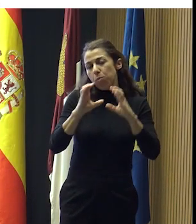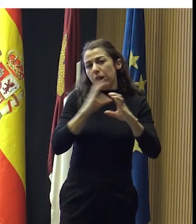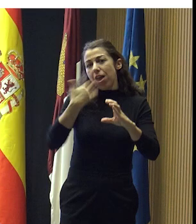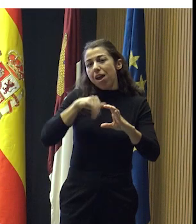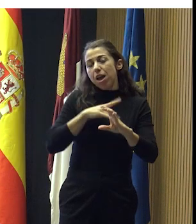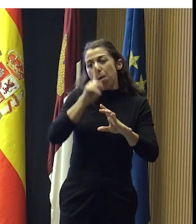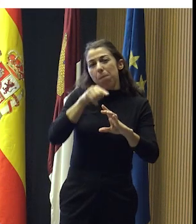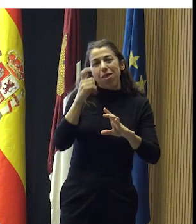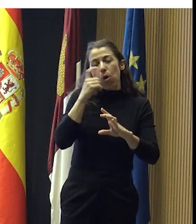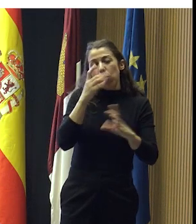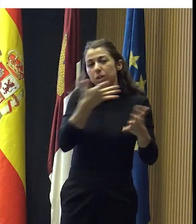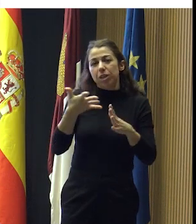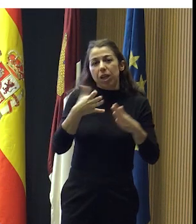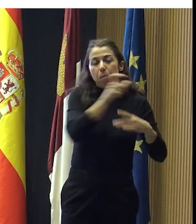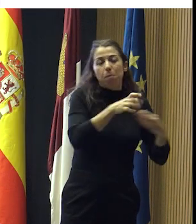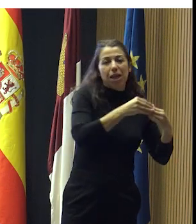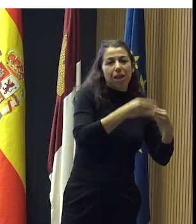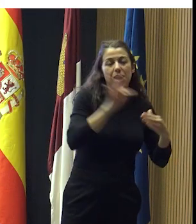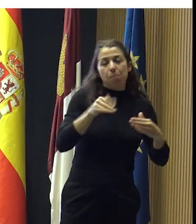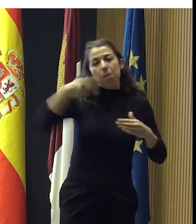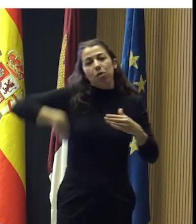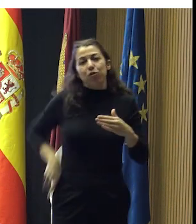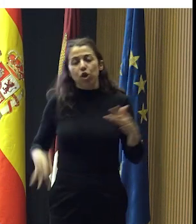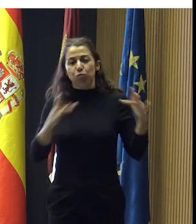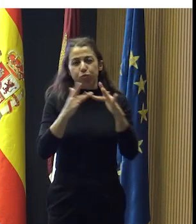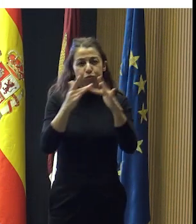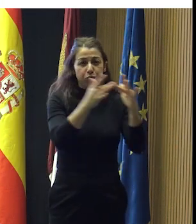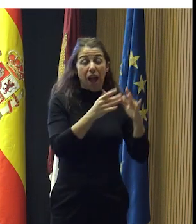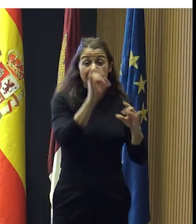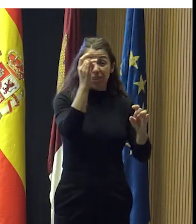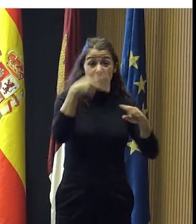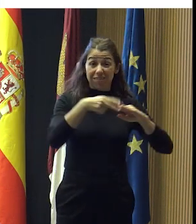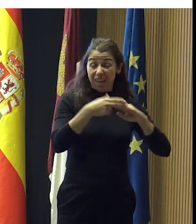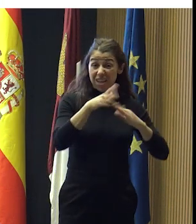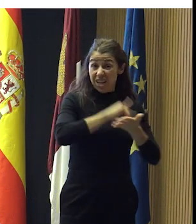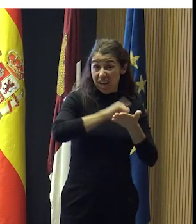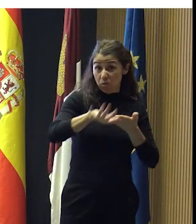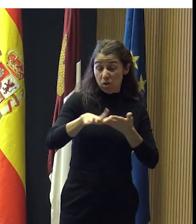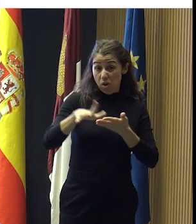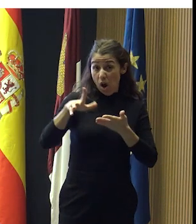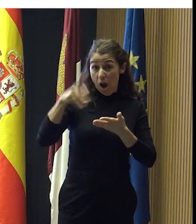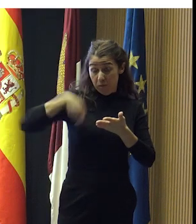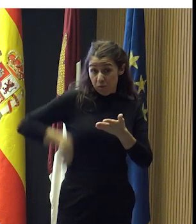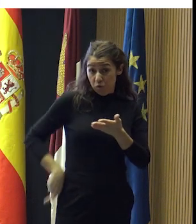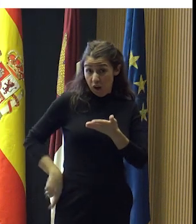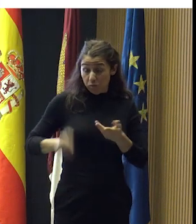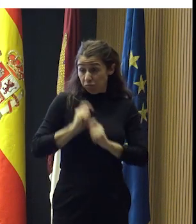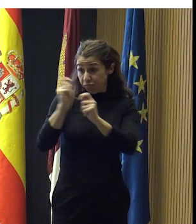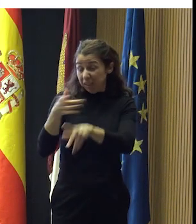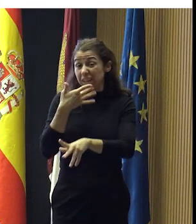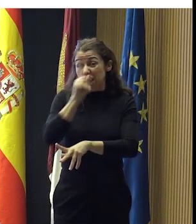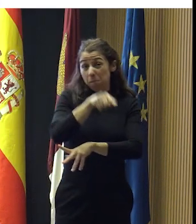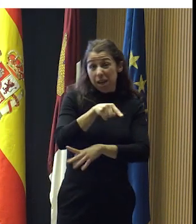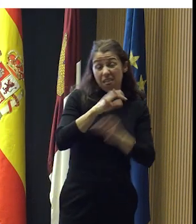comunicación en el mes de junio entre pacientes y profesionales, en las que impartimos varios talleres gratuitos a profesionales, y en el mes de septiembre hemos